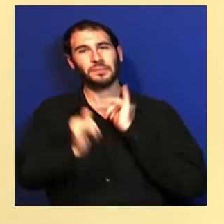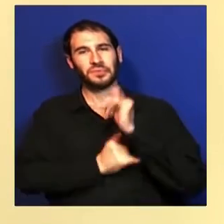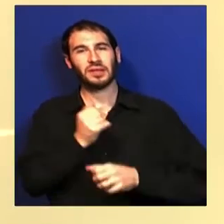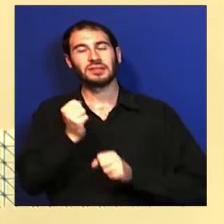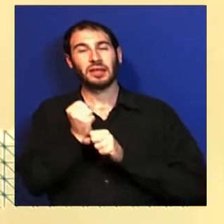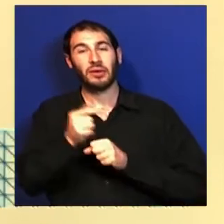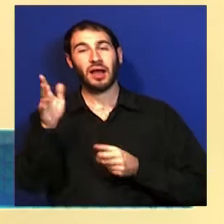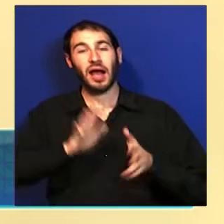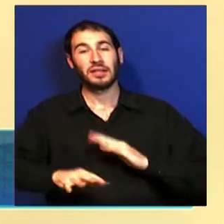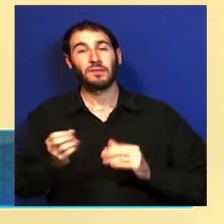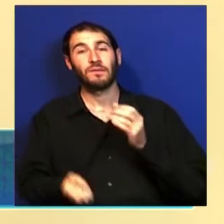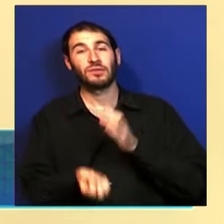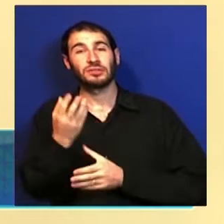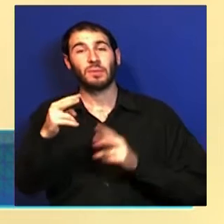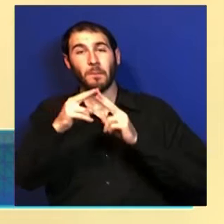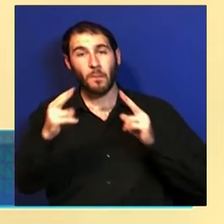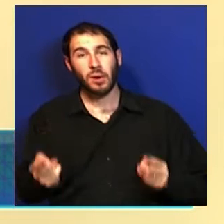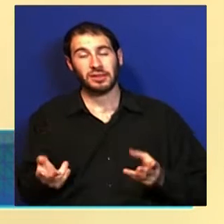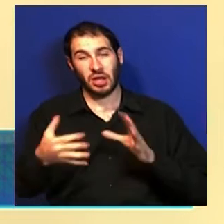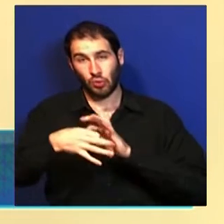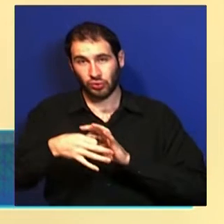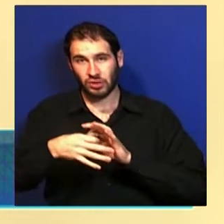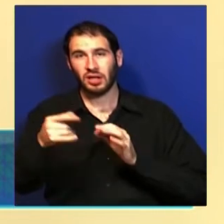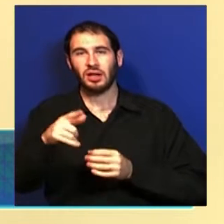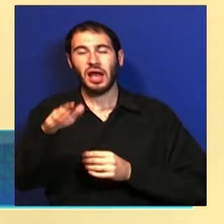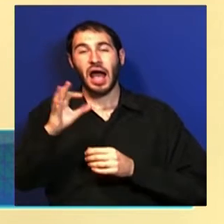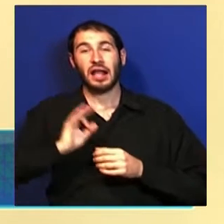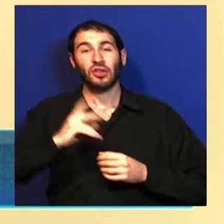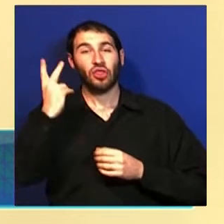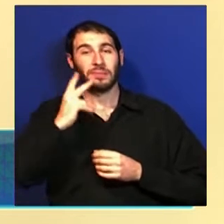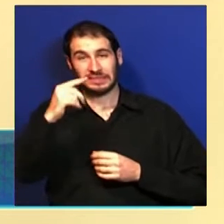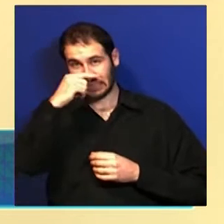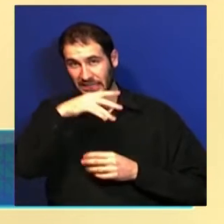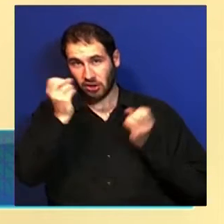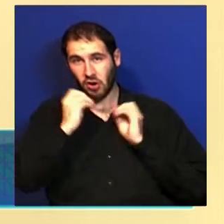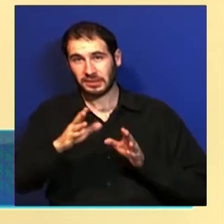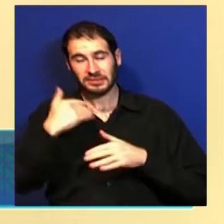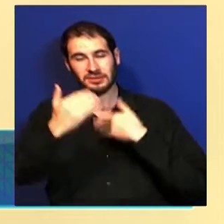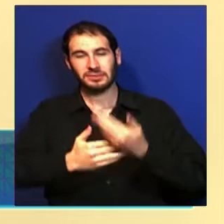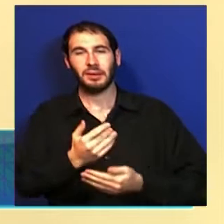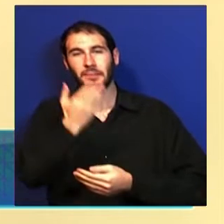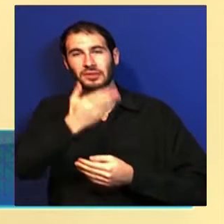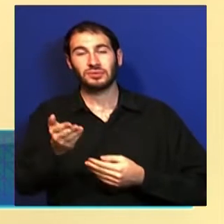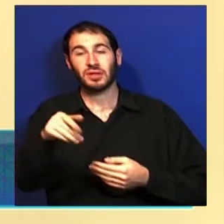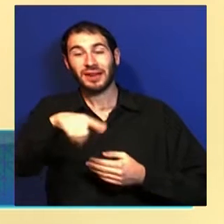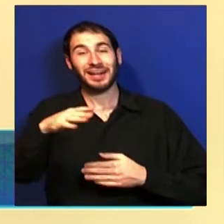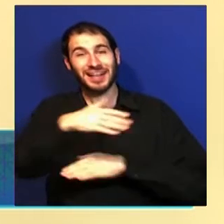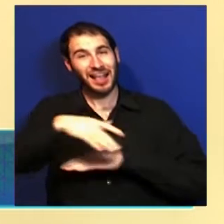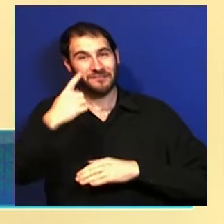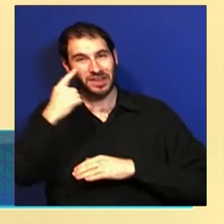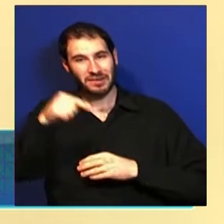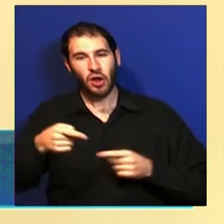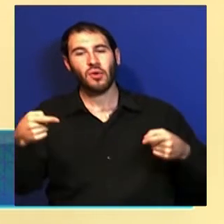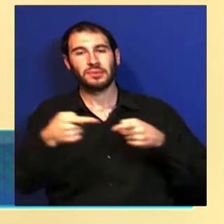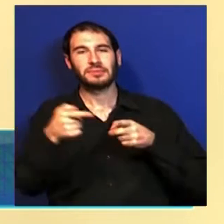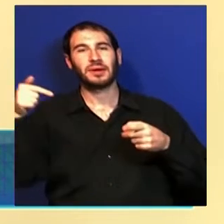que viene realizando la Fundación Puente Vincular desde ya el año 2007. Vienen trabajando con personas en situación de calle con el objetivo